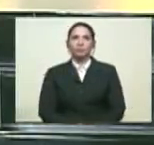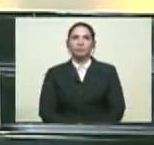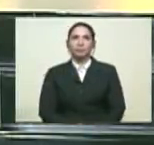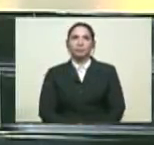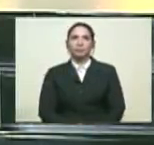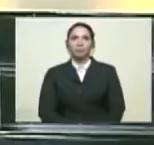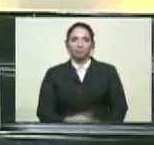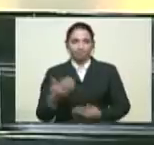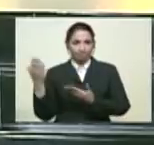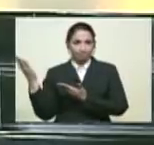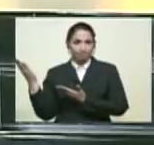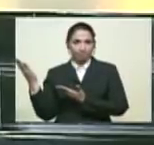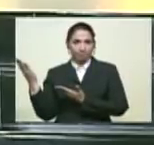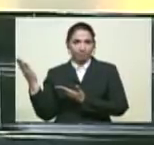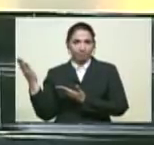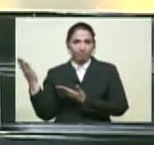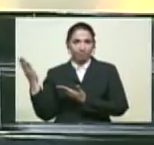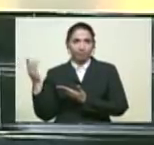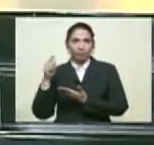hoy hemos editado